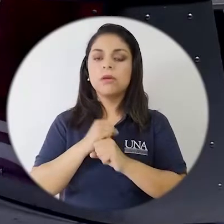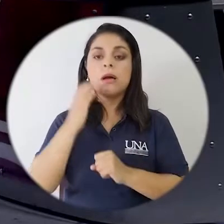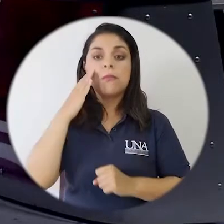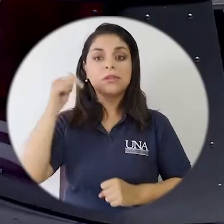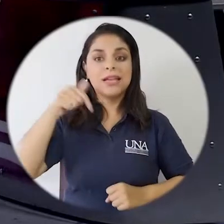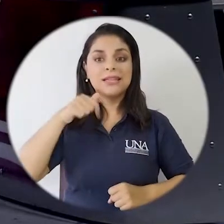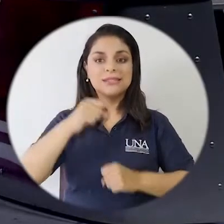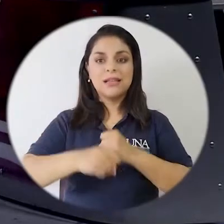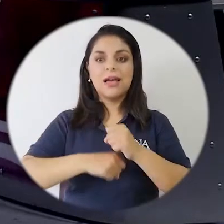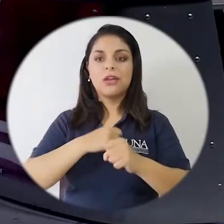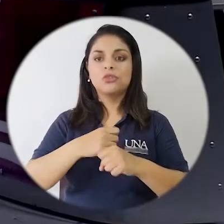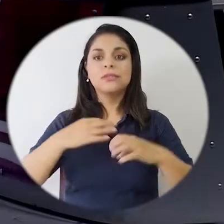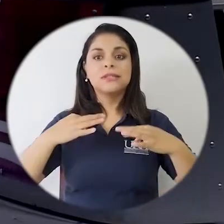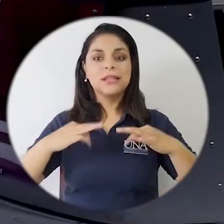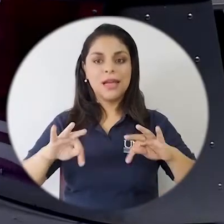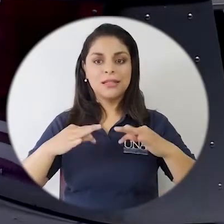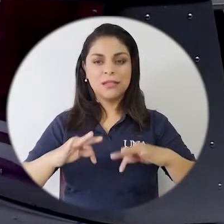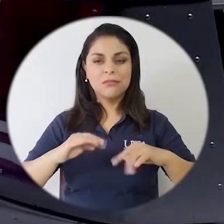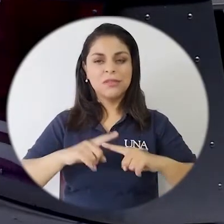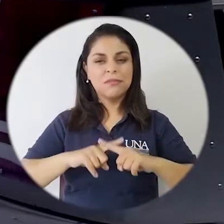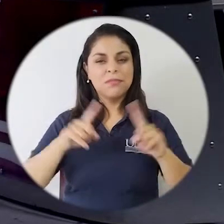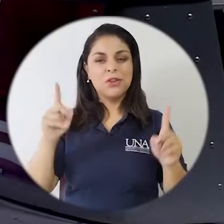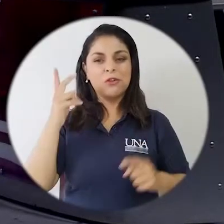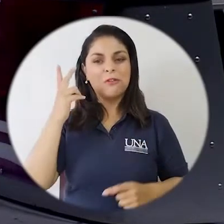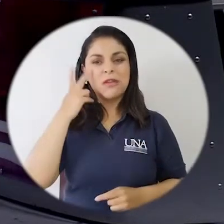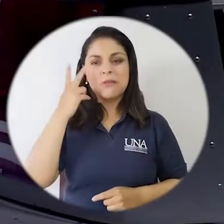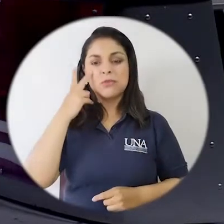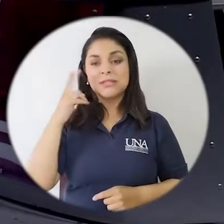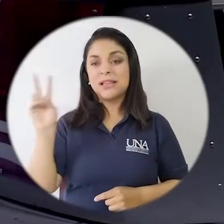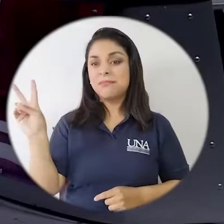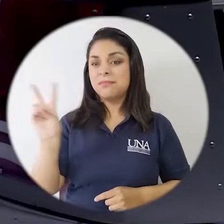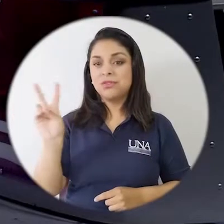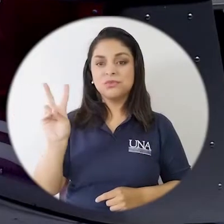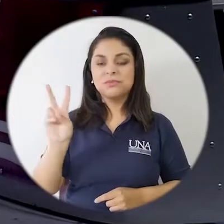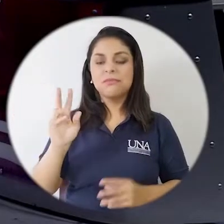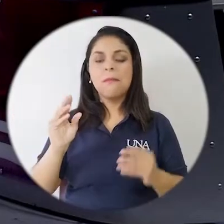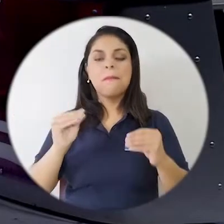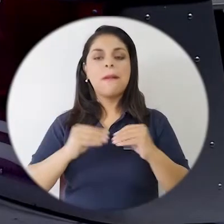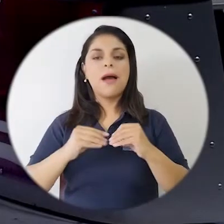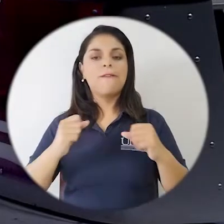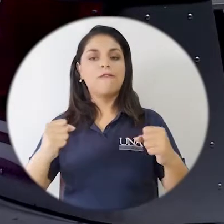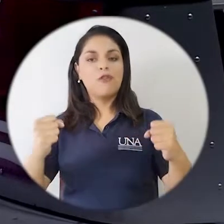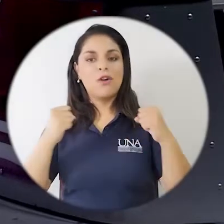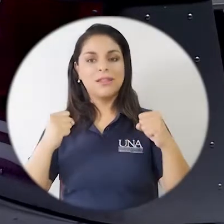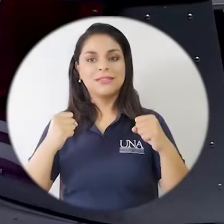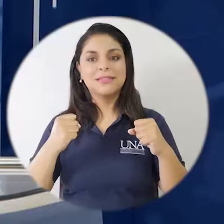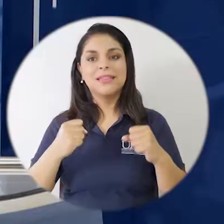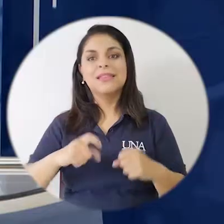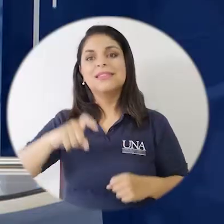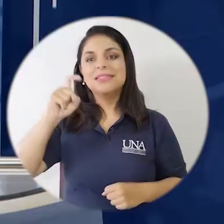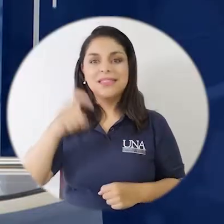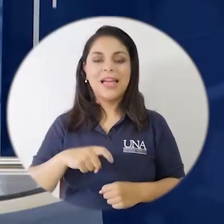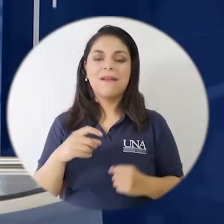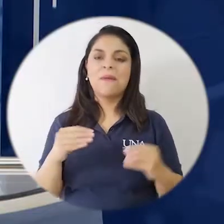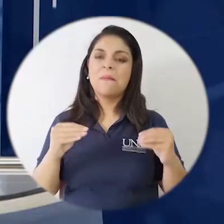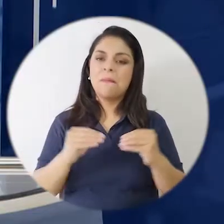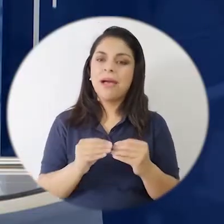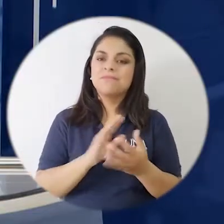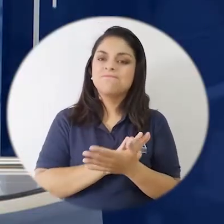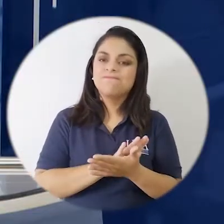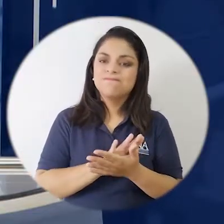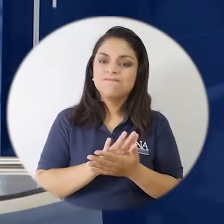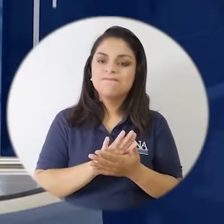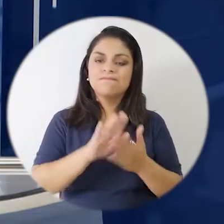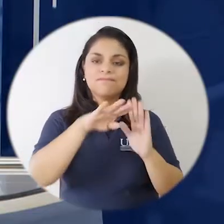lo intentamos, ¿verdad? Vimos que pues el virus es mucho más poderoso que eso y que tenemos que tomar todavía